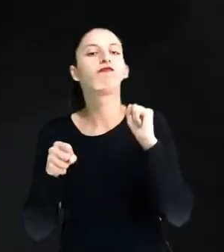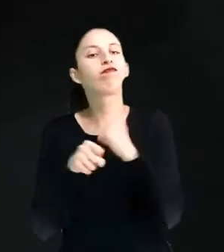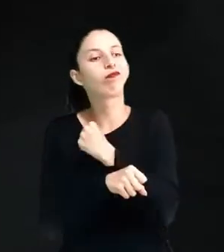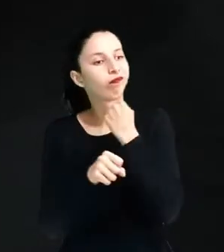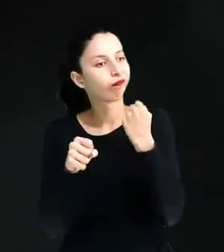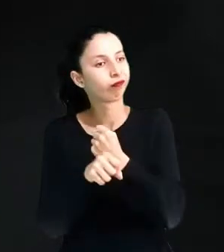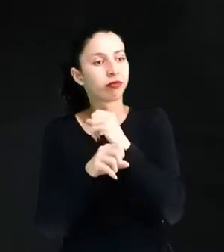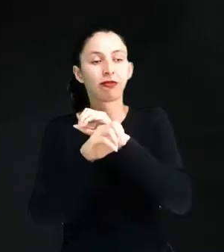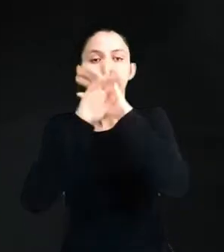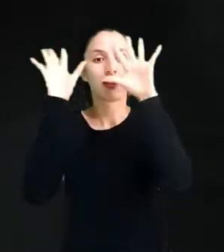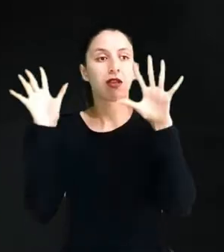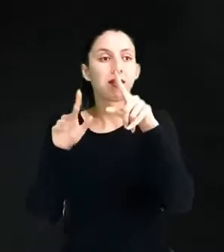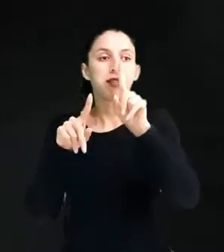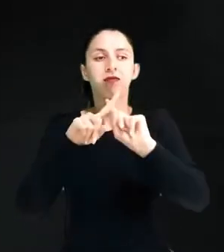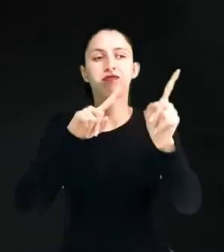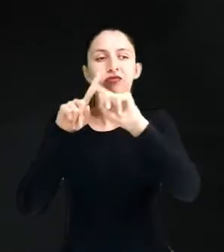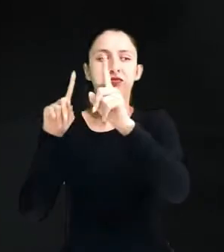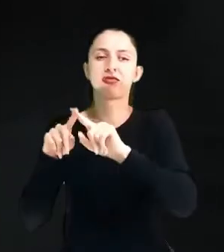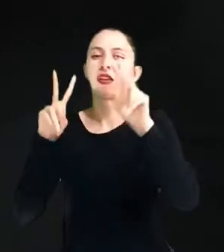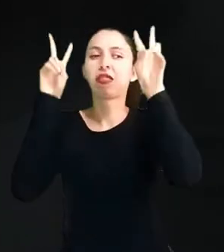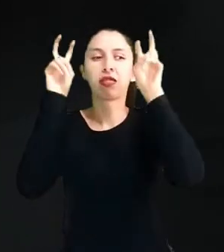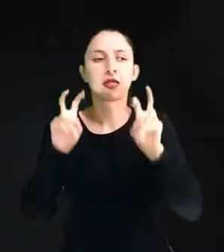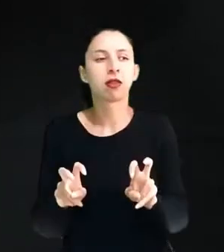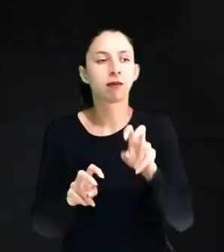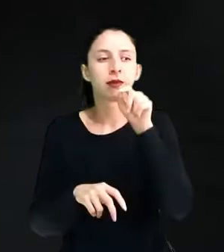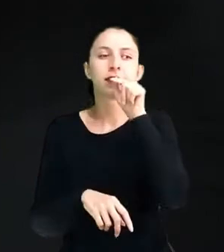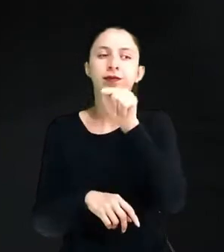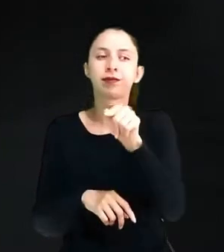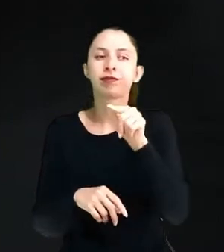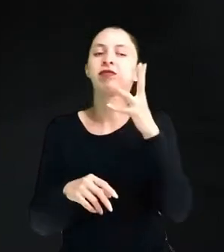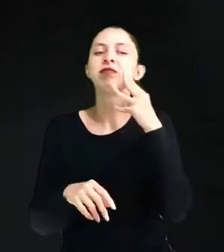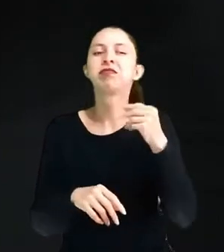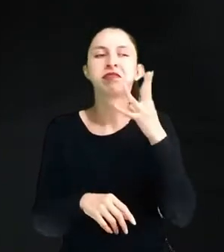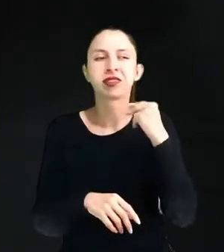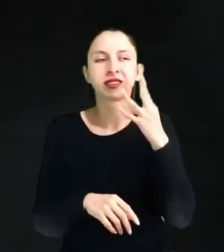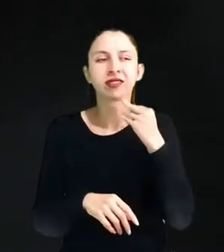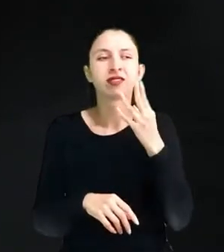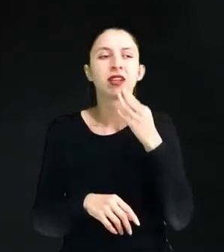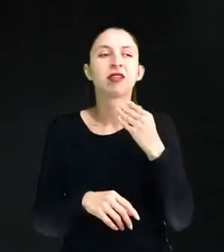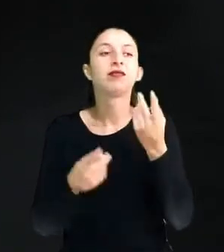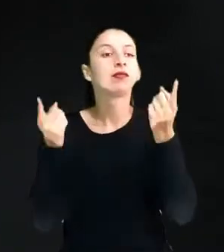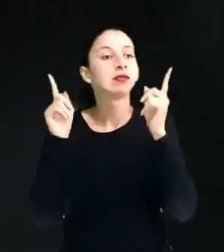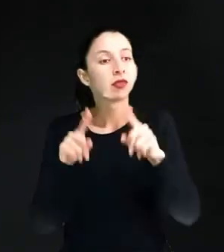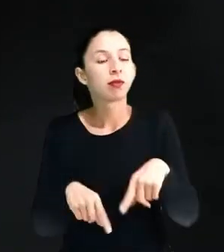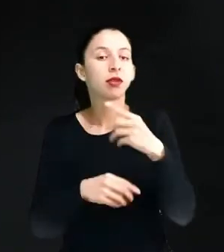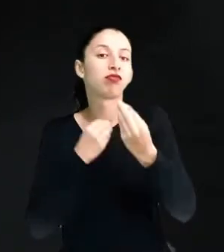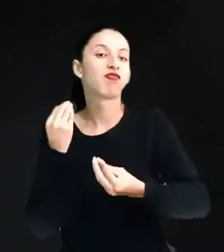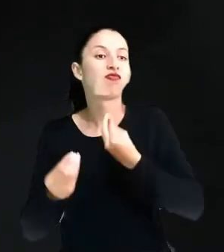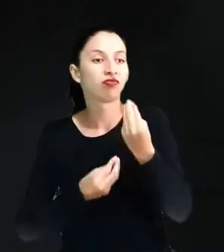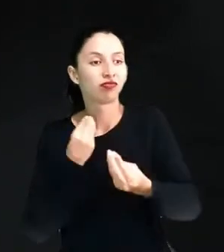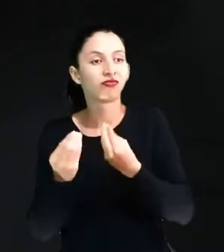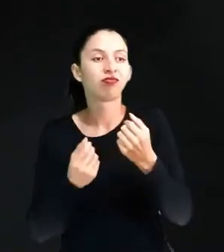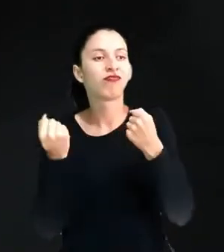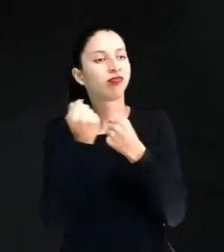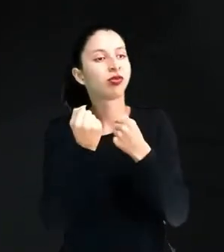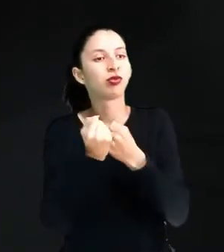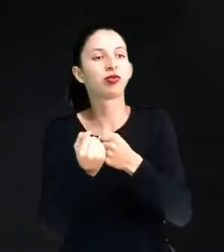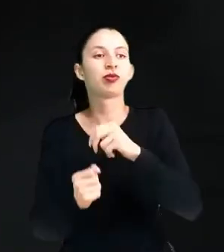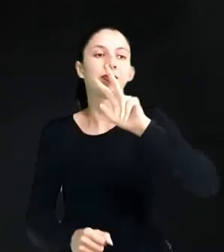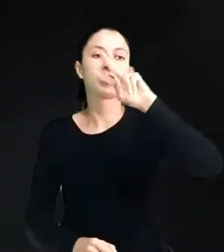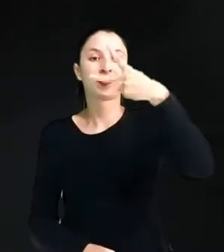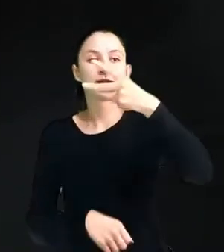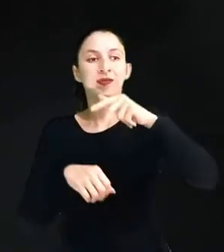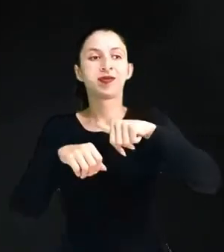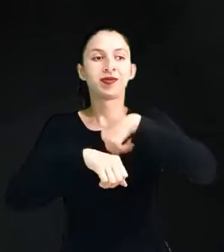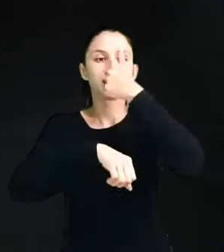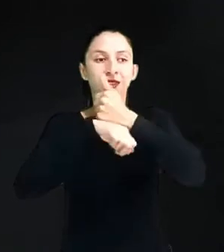varios investigadores, de varias experiencias, y aquí resaltamos mucho también el apoyo de la Vicerrectoría de